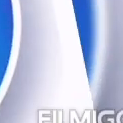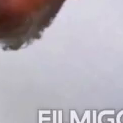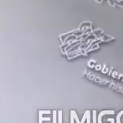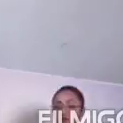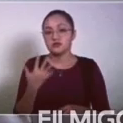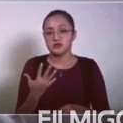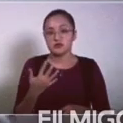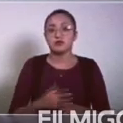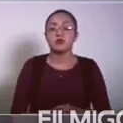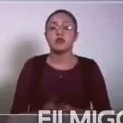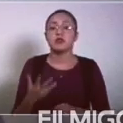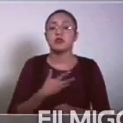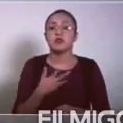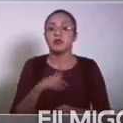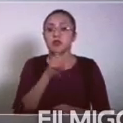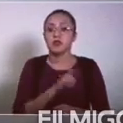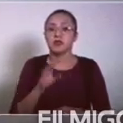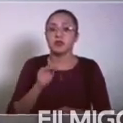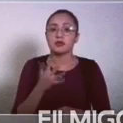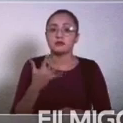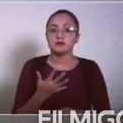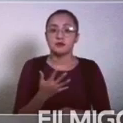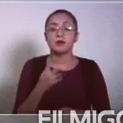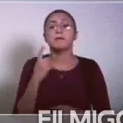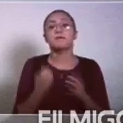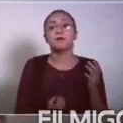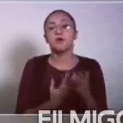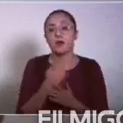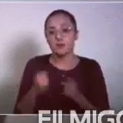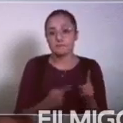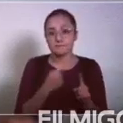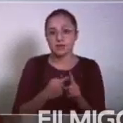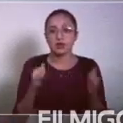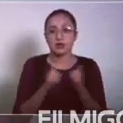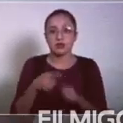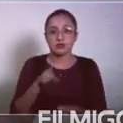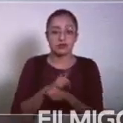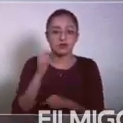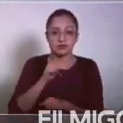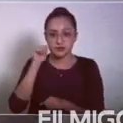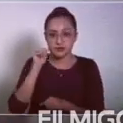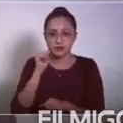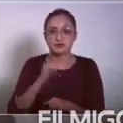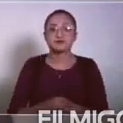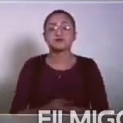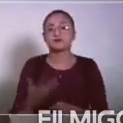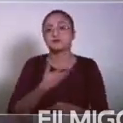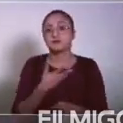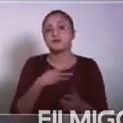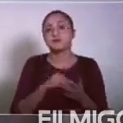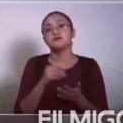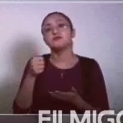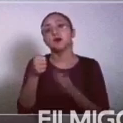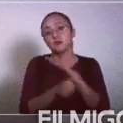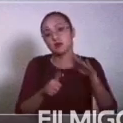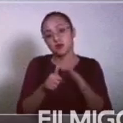5 teniendo 195 casos nuevos activos más en comparación del día de ayer tenemos causa activos